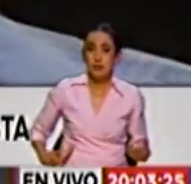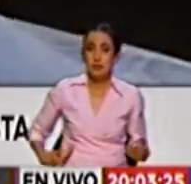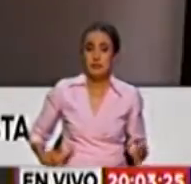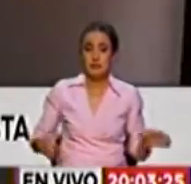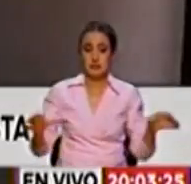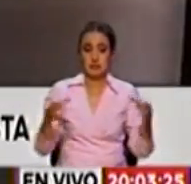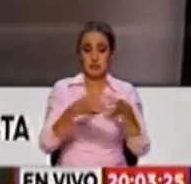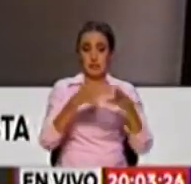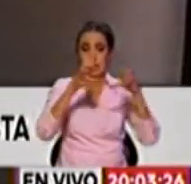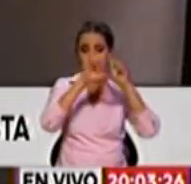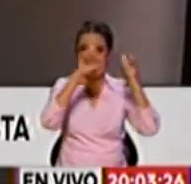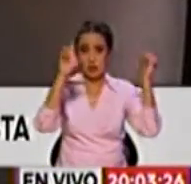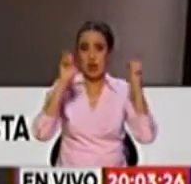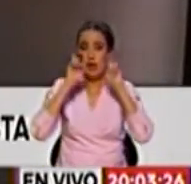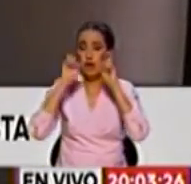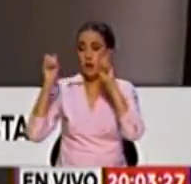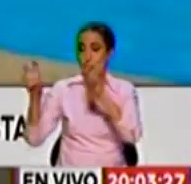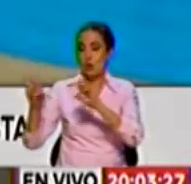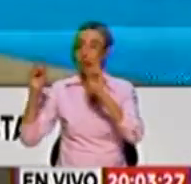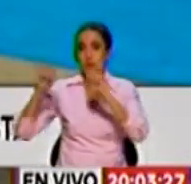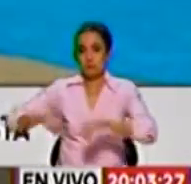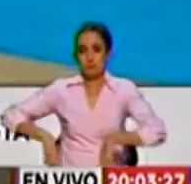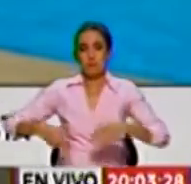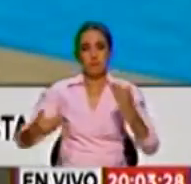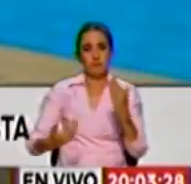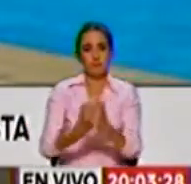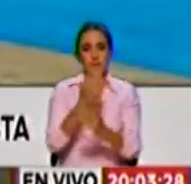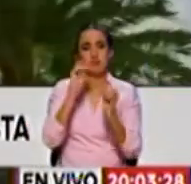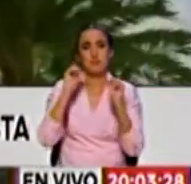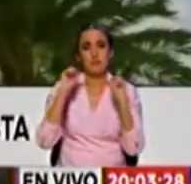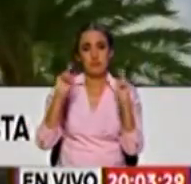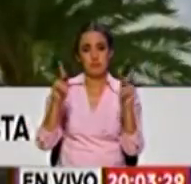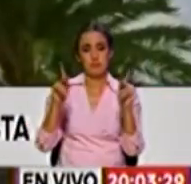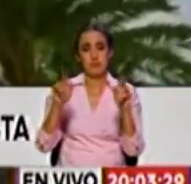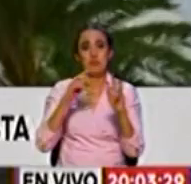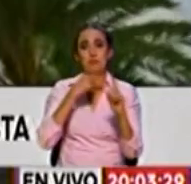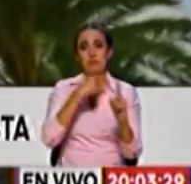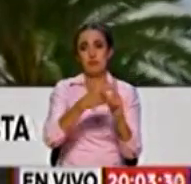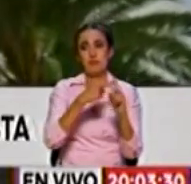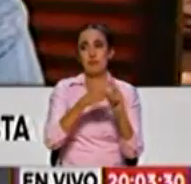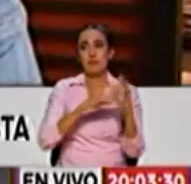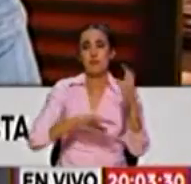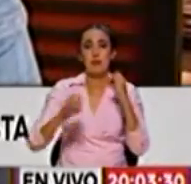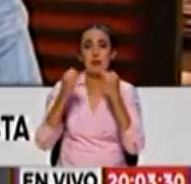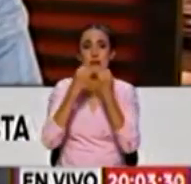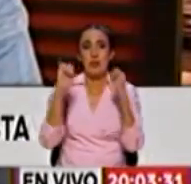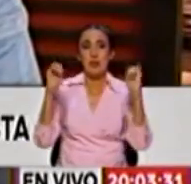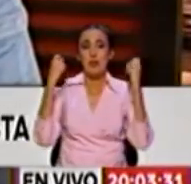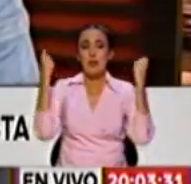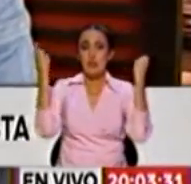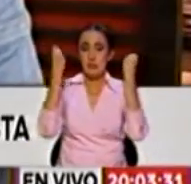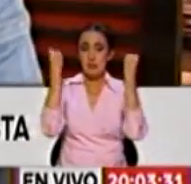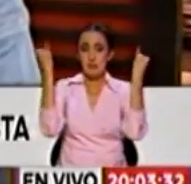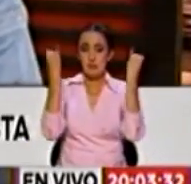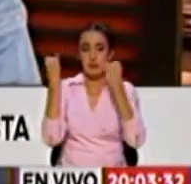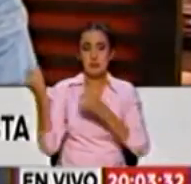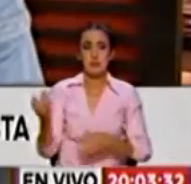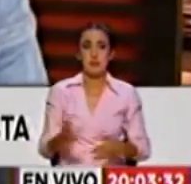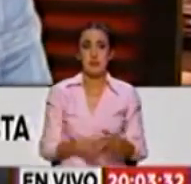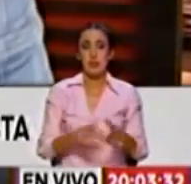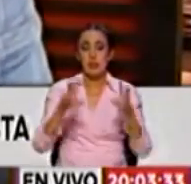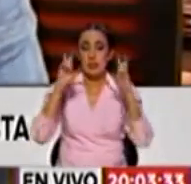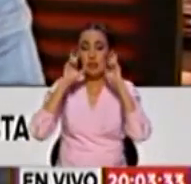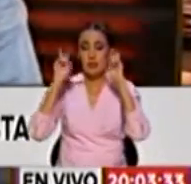de Cámaras de Turismo, se abre la oportunidad para la inversión en proyectos hoteleros y de diversión. Aquí tiene que ser turismo, tiene que